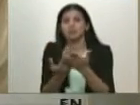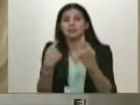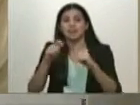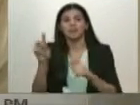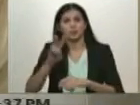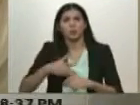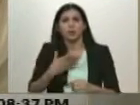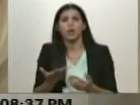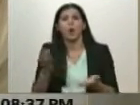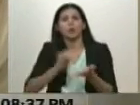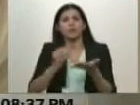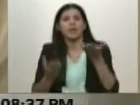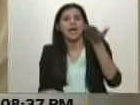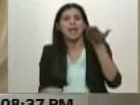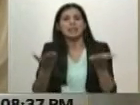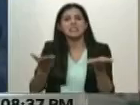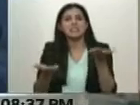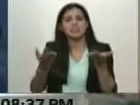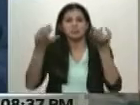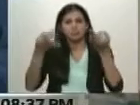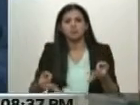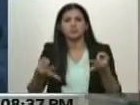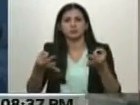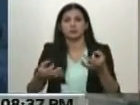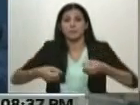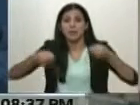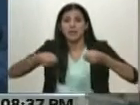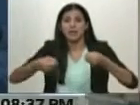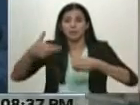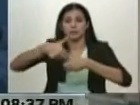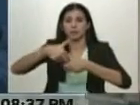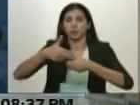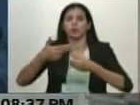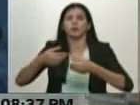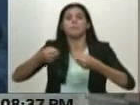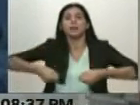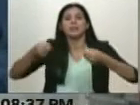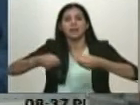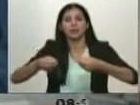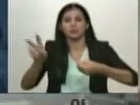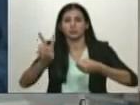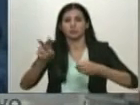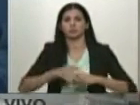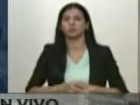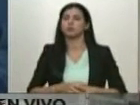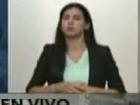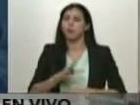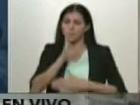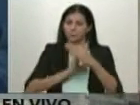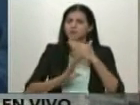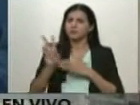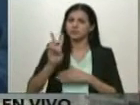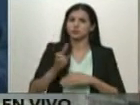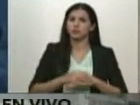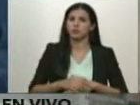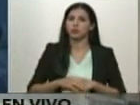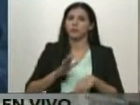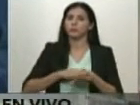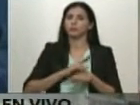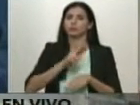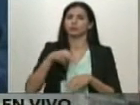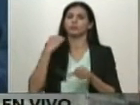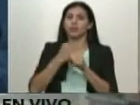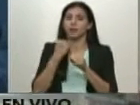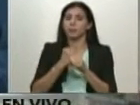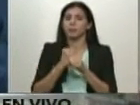la tenemos, con humildad lo digo, con humildad, pero la hemos trabajado, porque nosotros cuando trabajamos